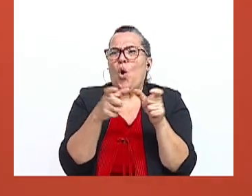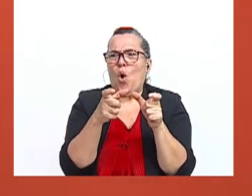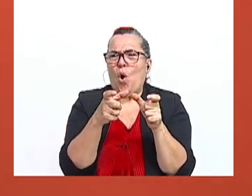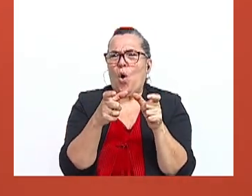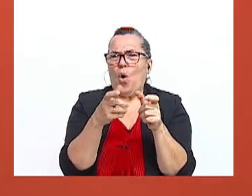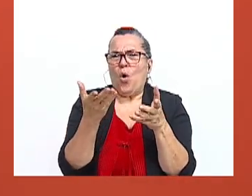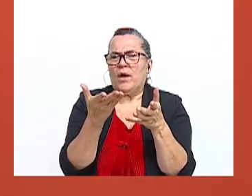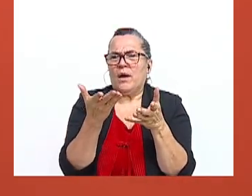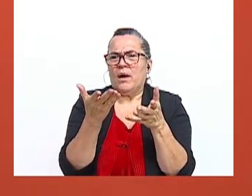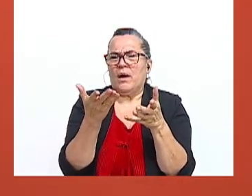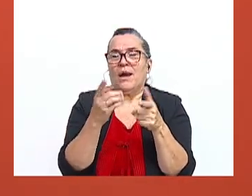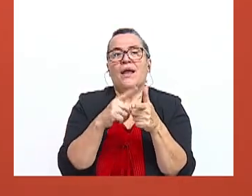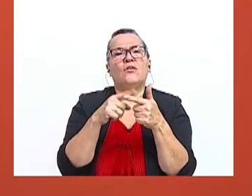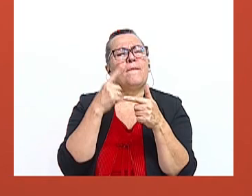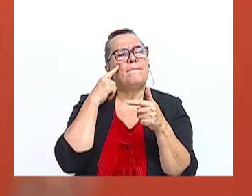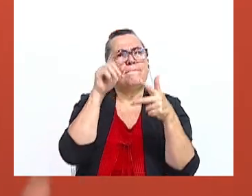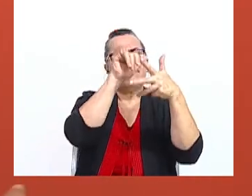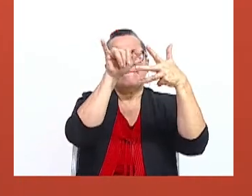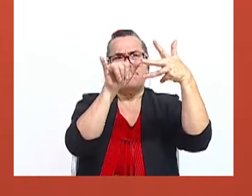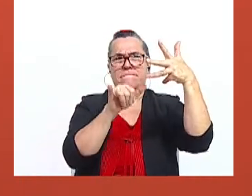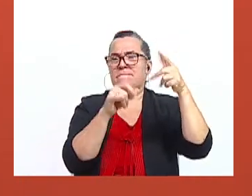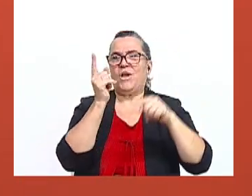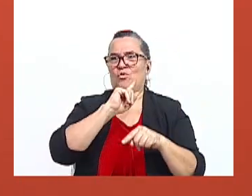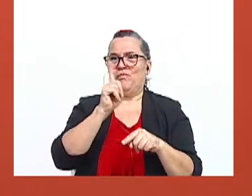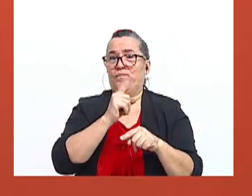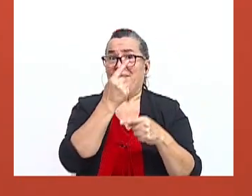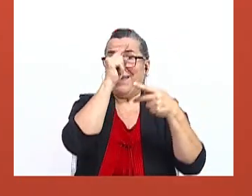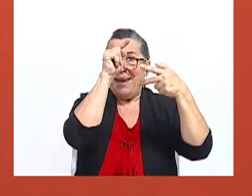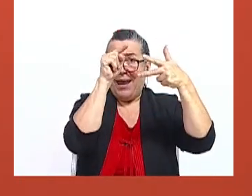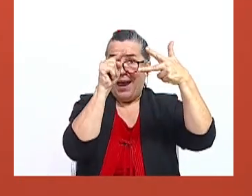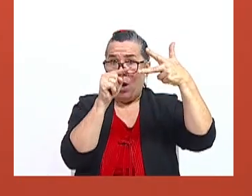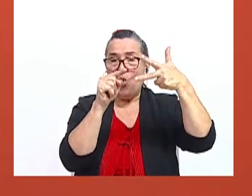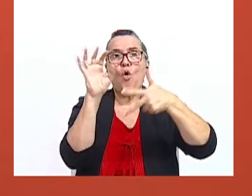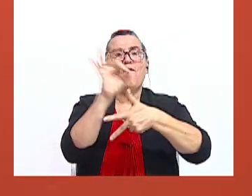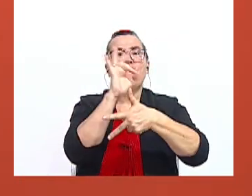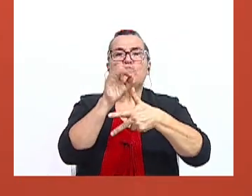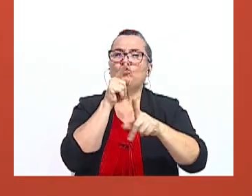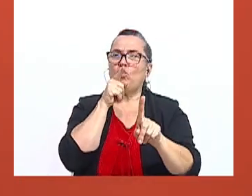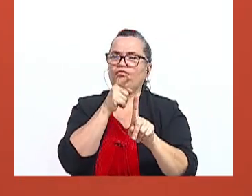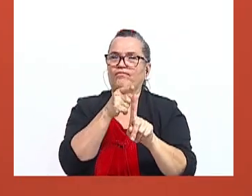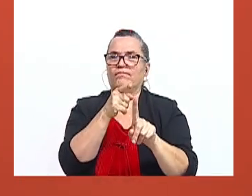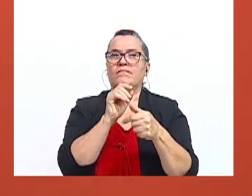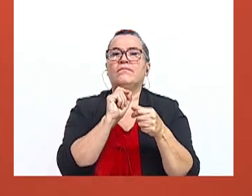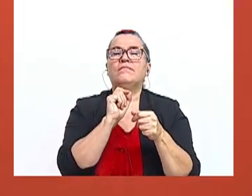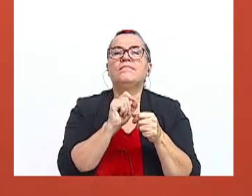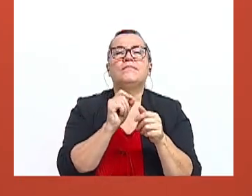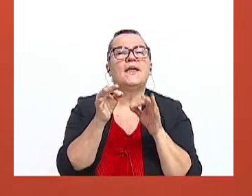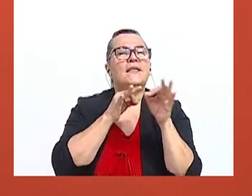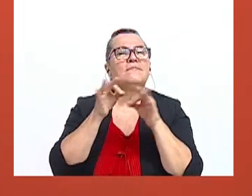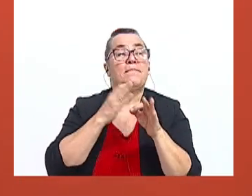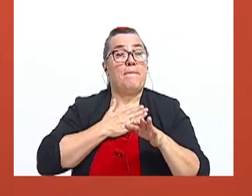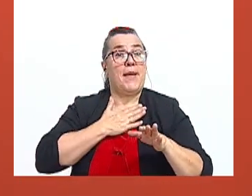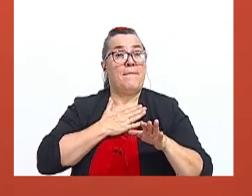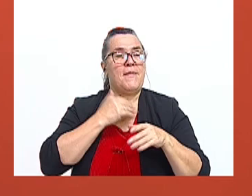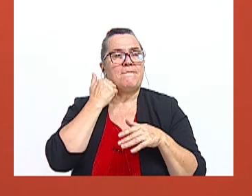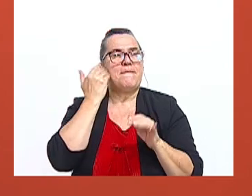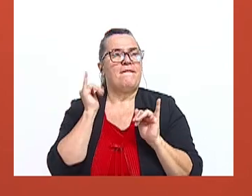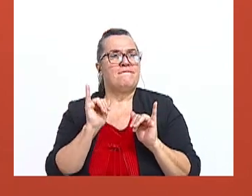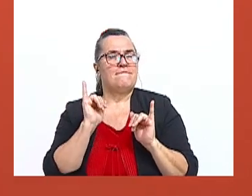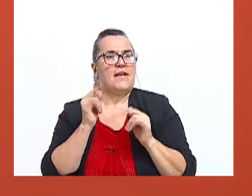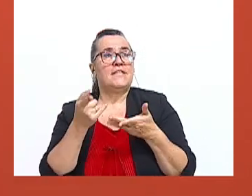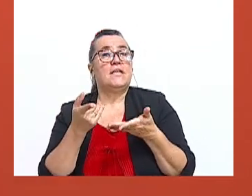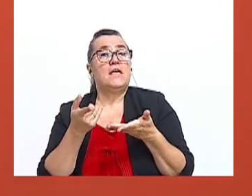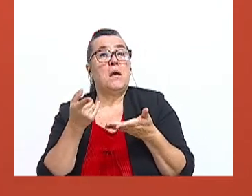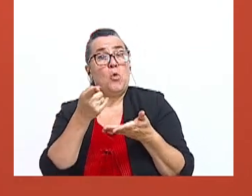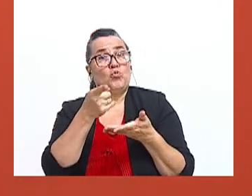sé que parece lo mismo, pero cada uno tiene una función concreta. Te lo voy a explicar de una forma que para mí es más fácil y que te